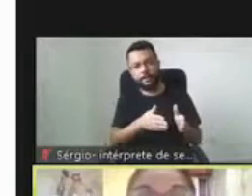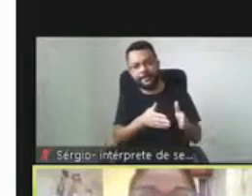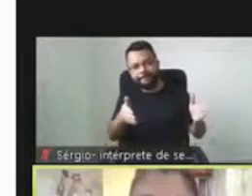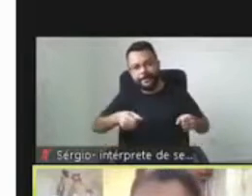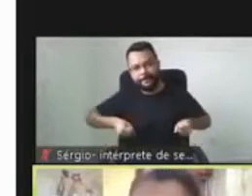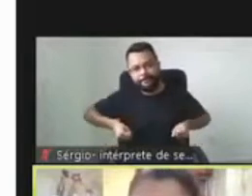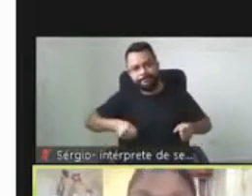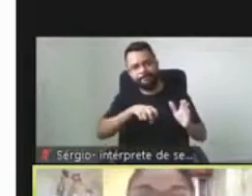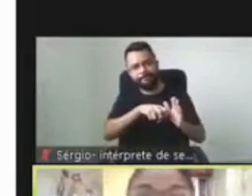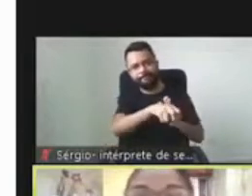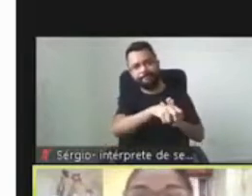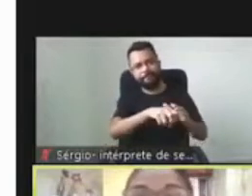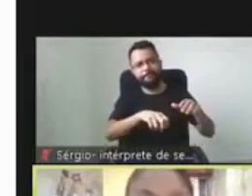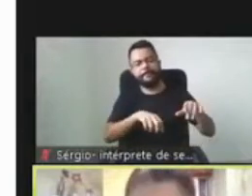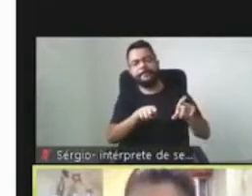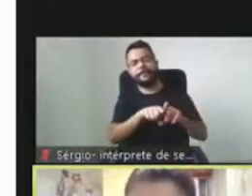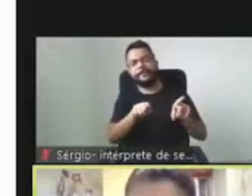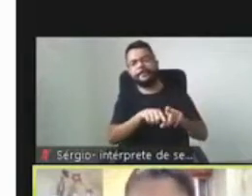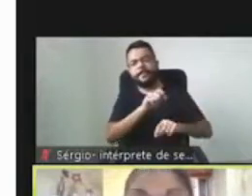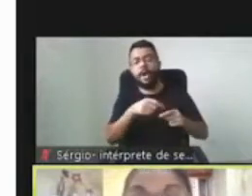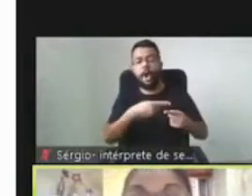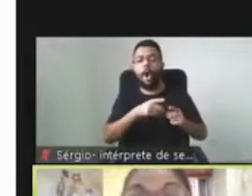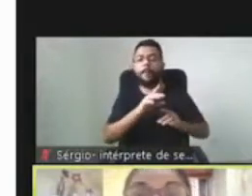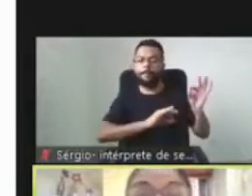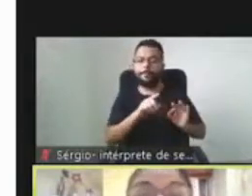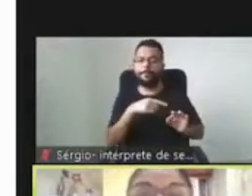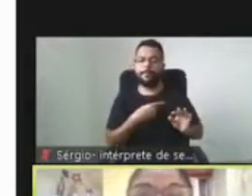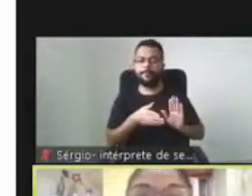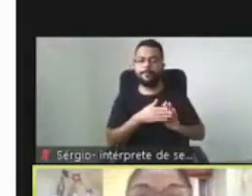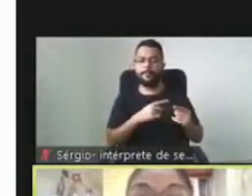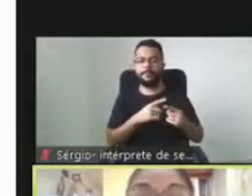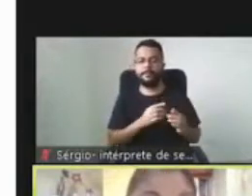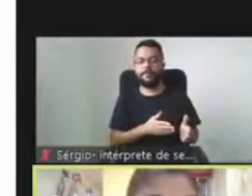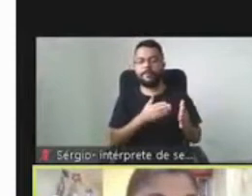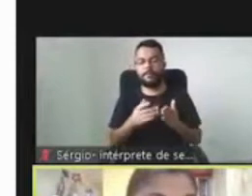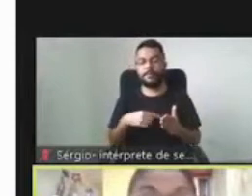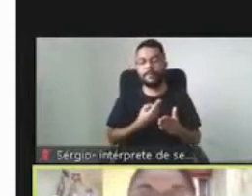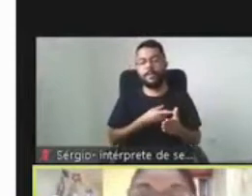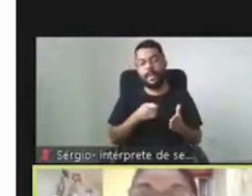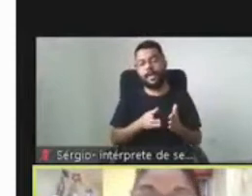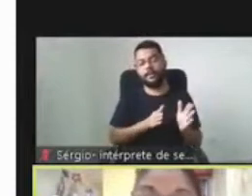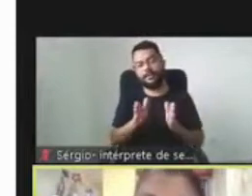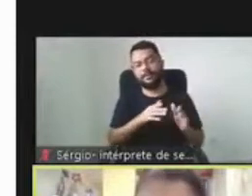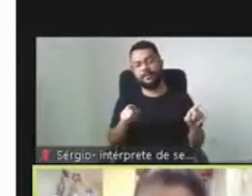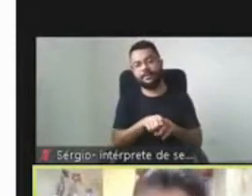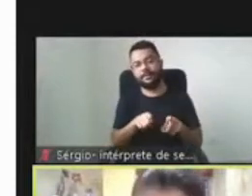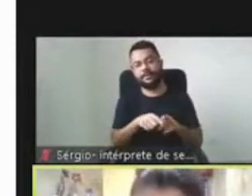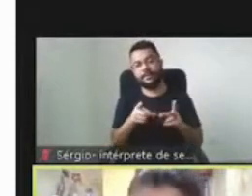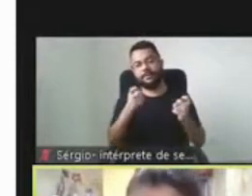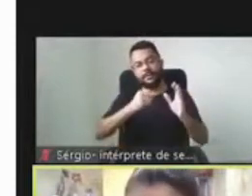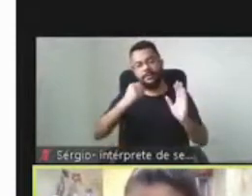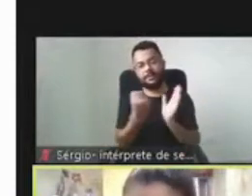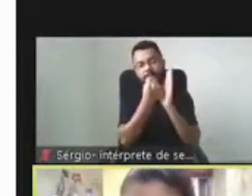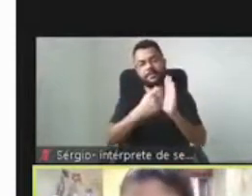entendernos en los planteamientos que estamos haciendo. Y justamente esta accesibilidad se ve muy marcada en